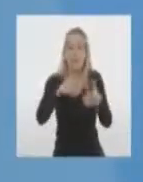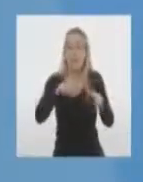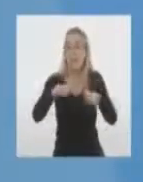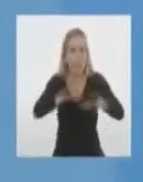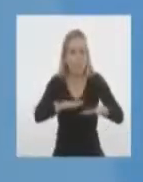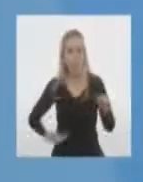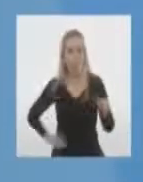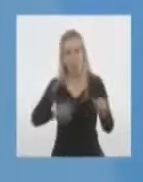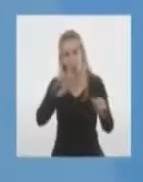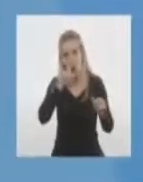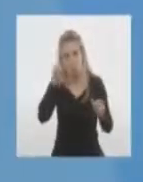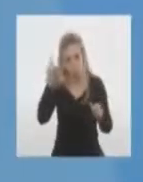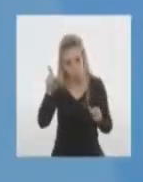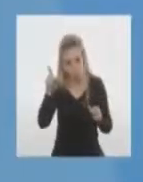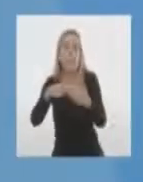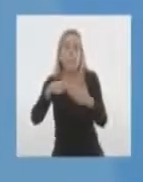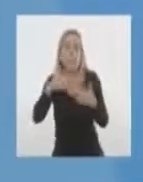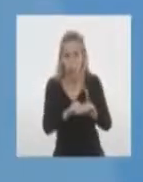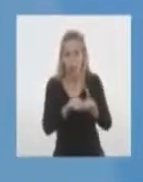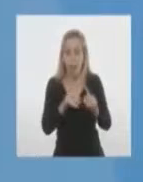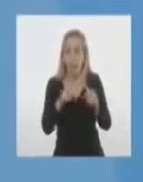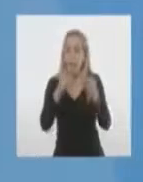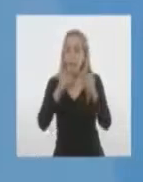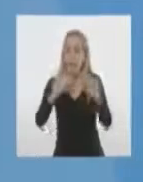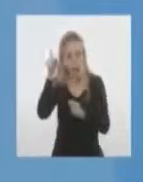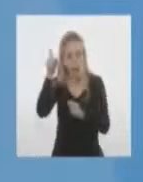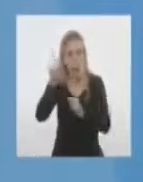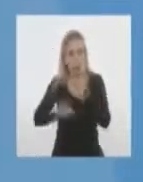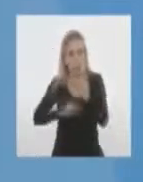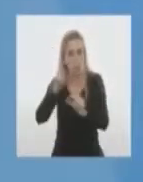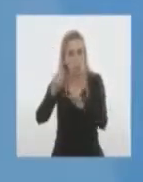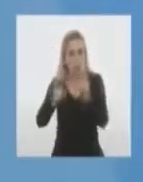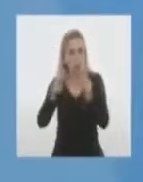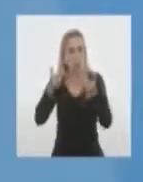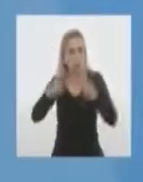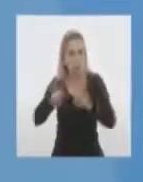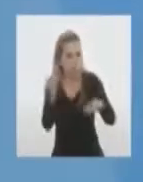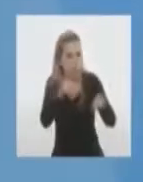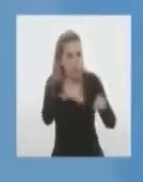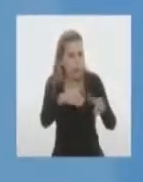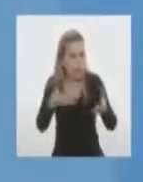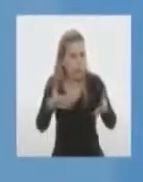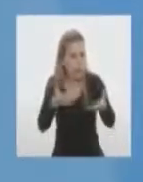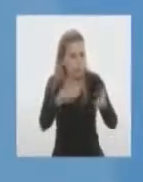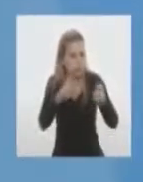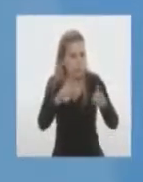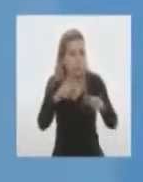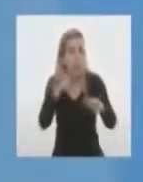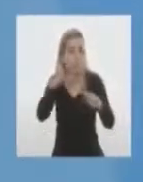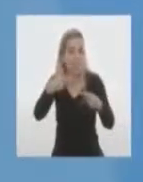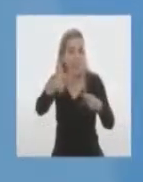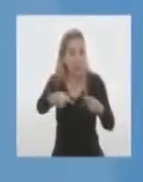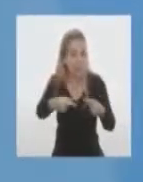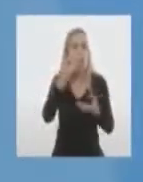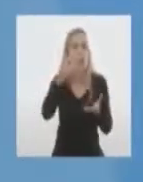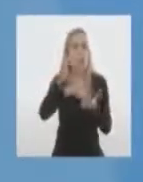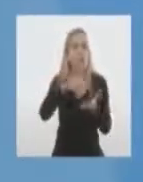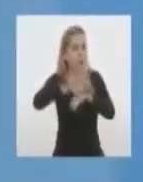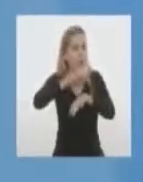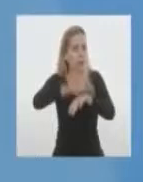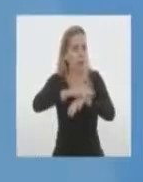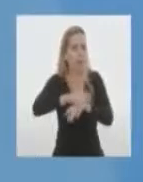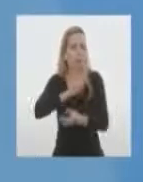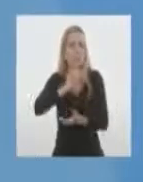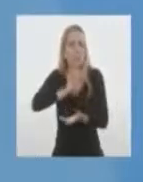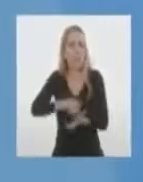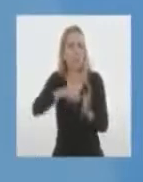voy a coger con Vladimir Putin para garantizar la entrega de vacunas. En los próximos días contaremos con 4 dosis